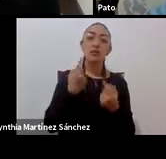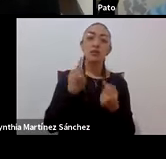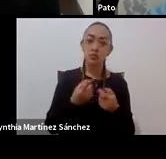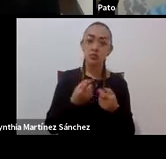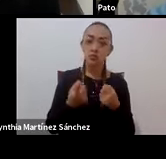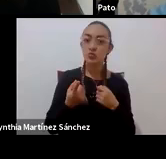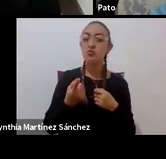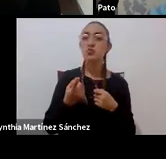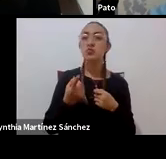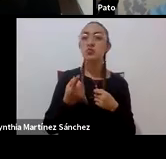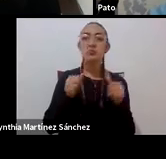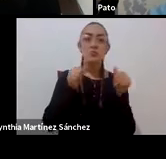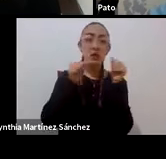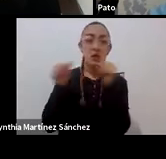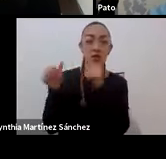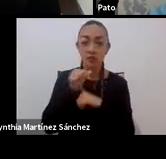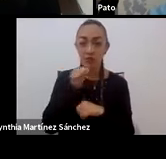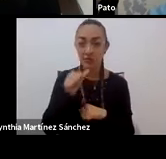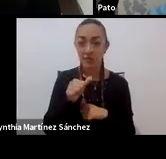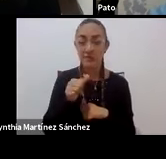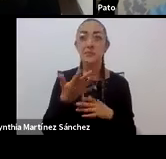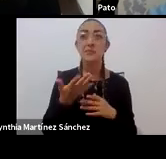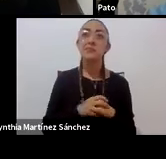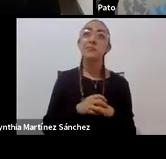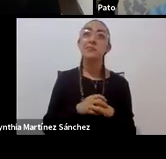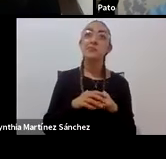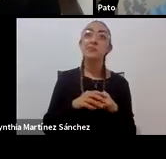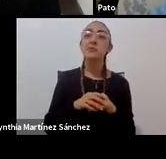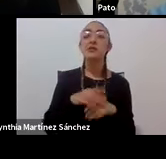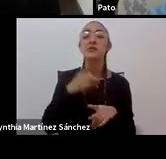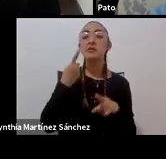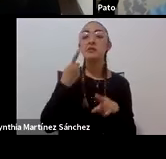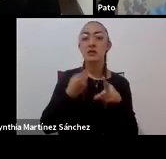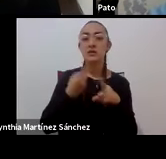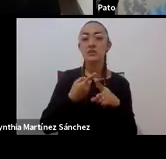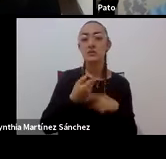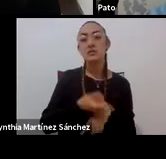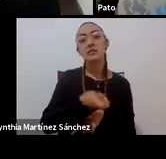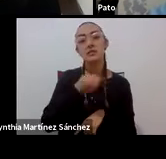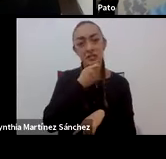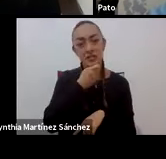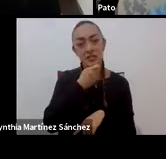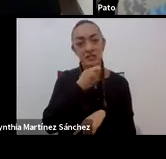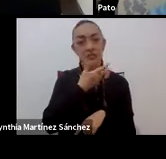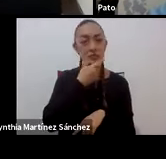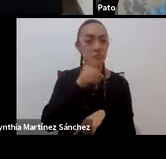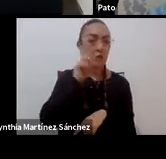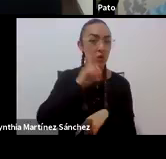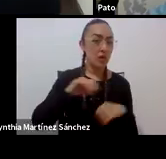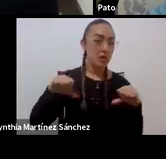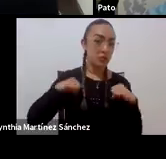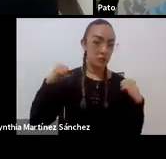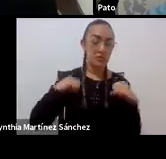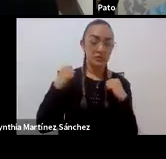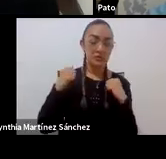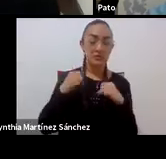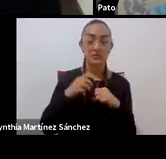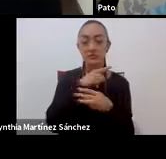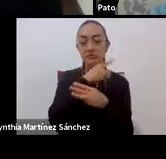fuertes, como población, son las niñas, niños y adolescentes. Y creo que esto